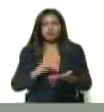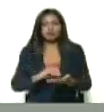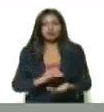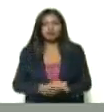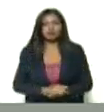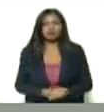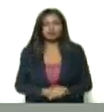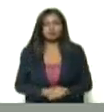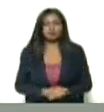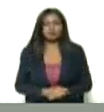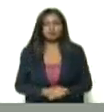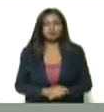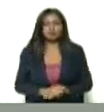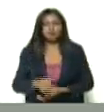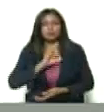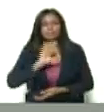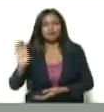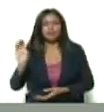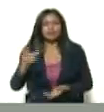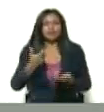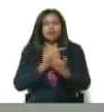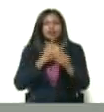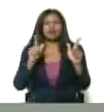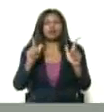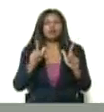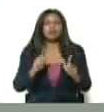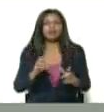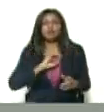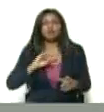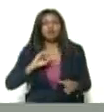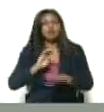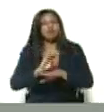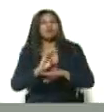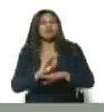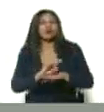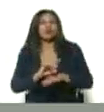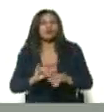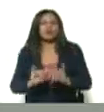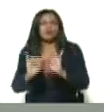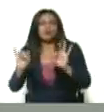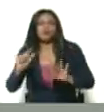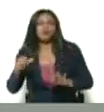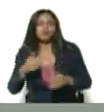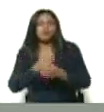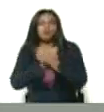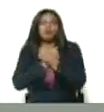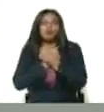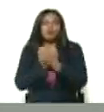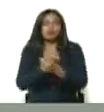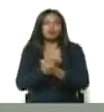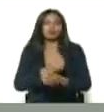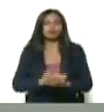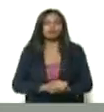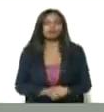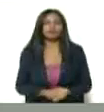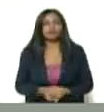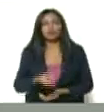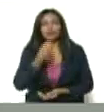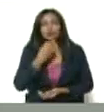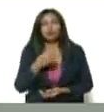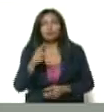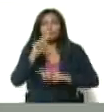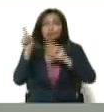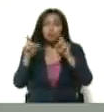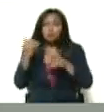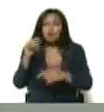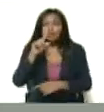abiertos. Patria libre y soberana que cuidamos con tanto amor. Bueno, otra pregunta que